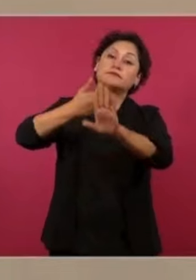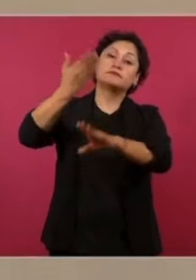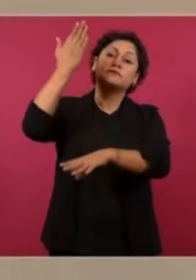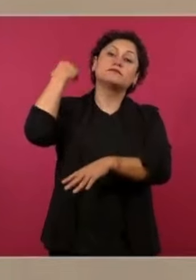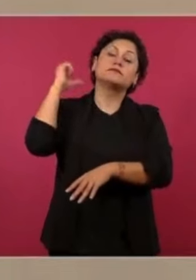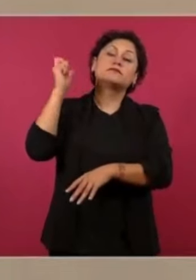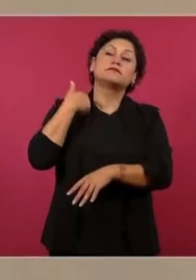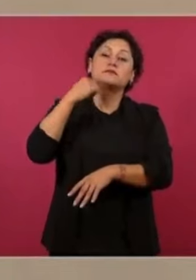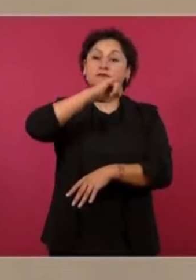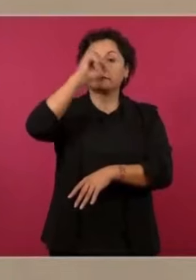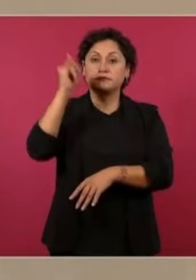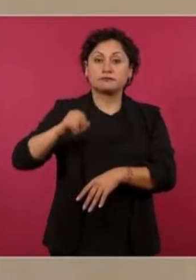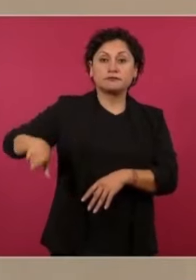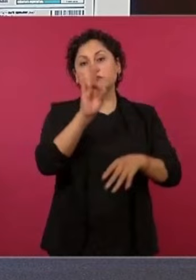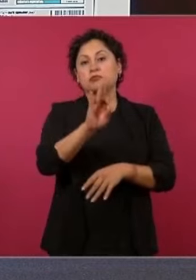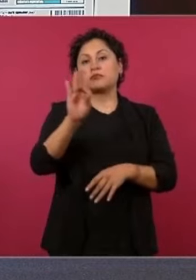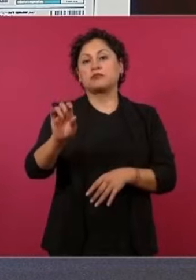Andrés Manuel López Obrador.